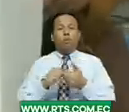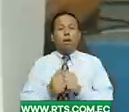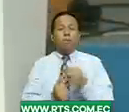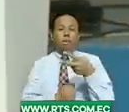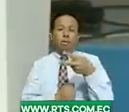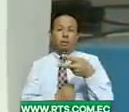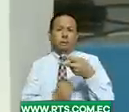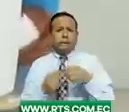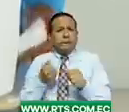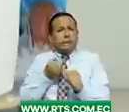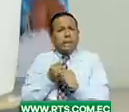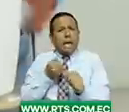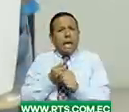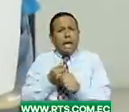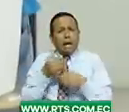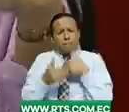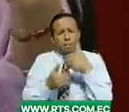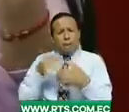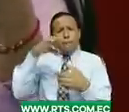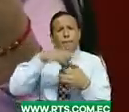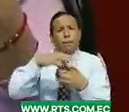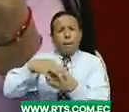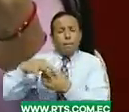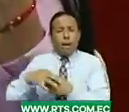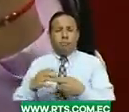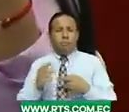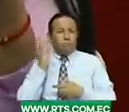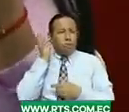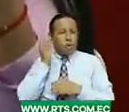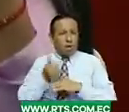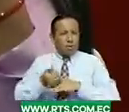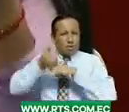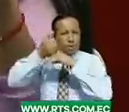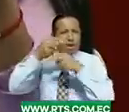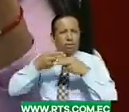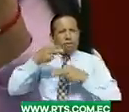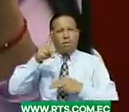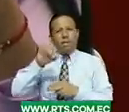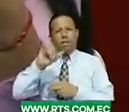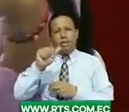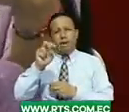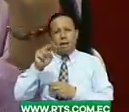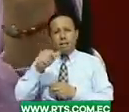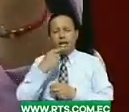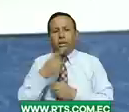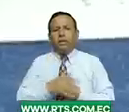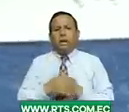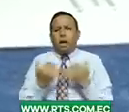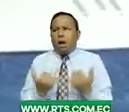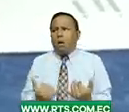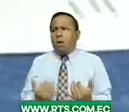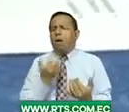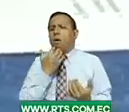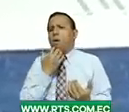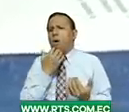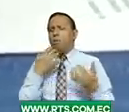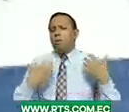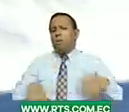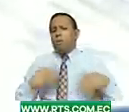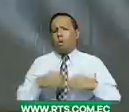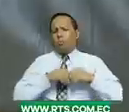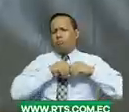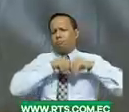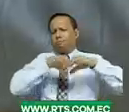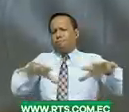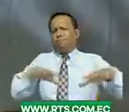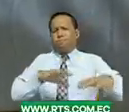la pandemia de hoy es la desinformación, aunque en el segundo frente afirma, curados están de espanto.